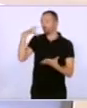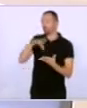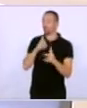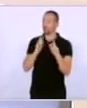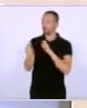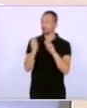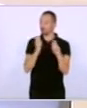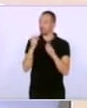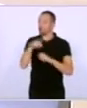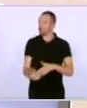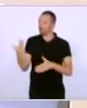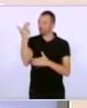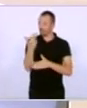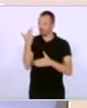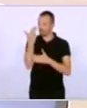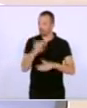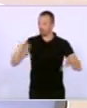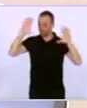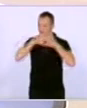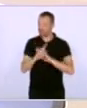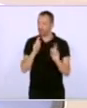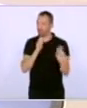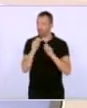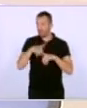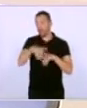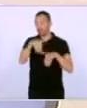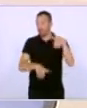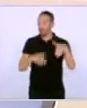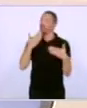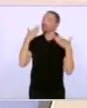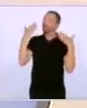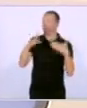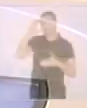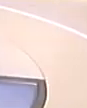con nosotros en este espacio de entrevistas electorales Gracias por atendernos Muchas gracias